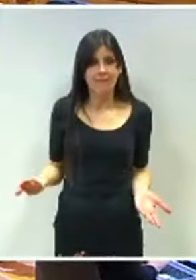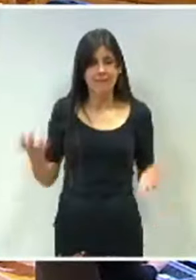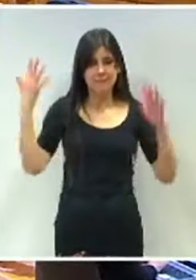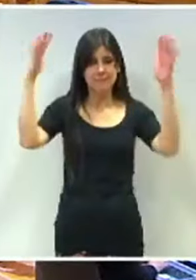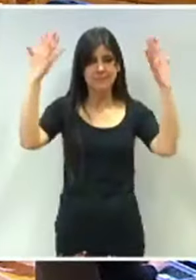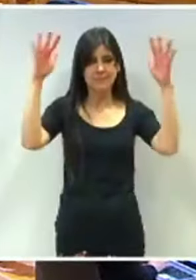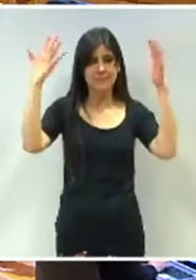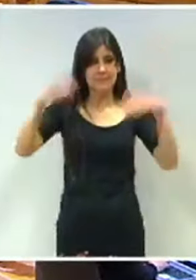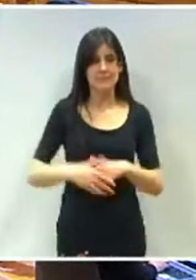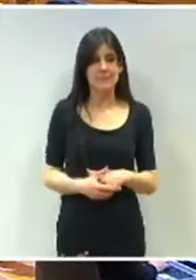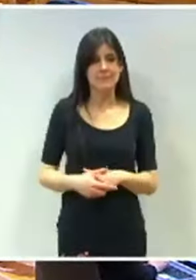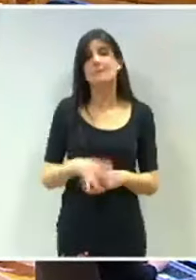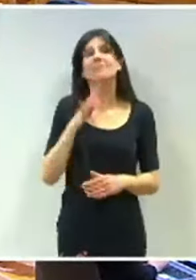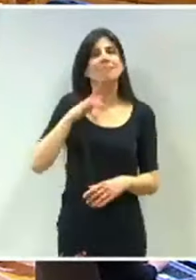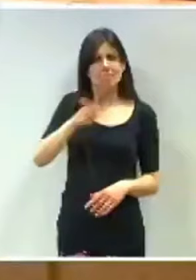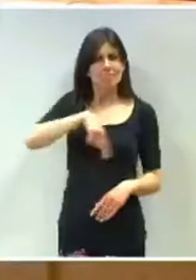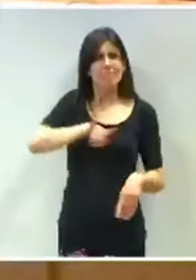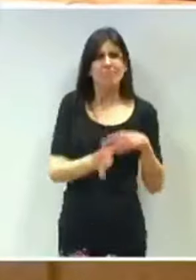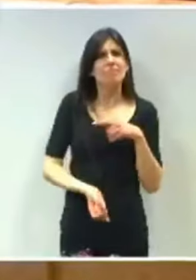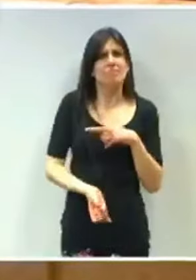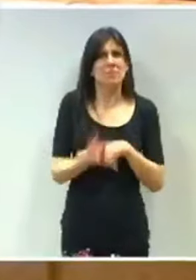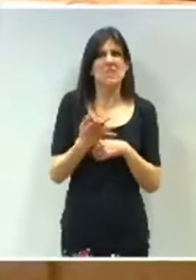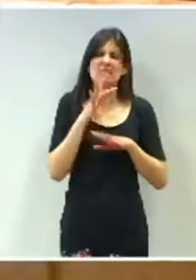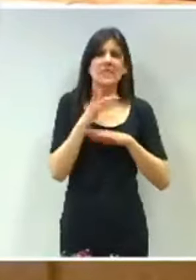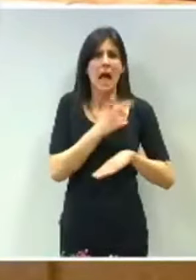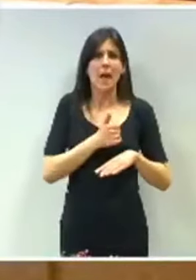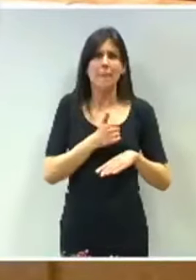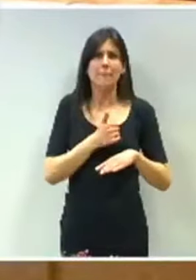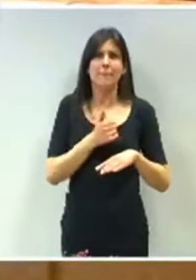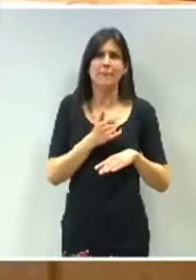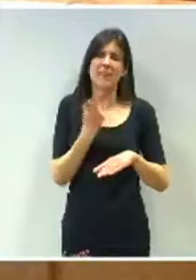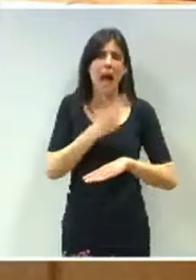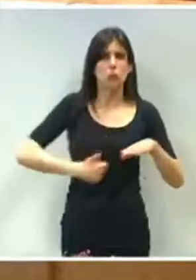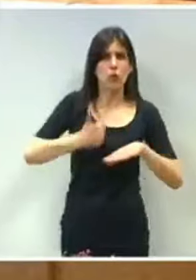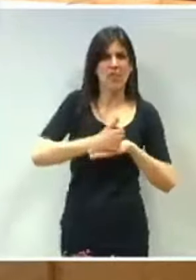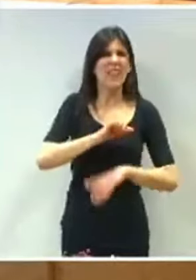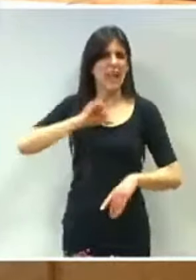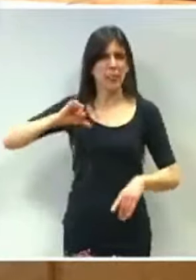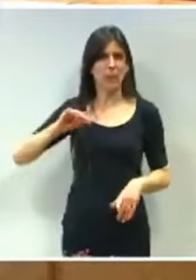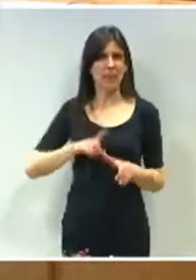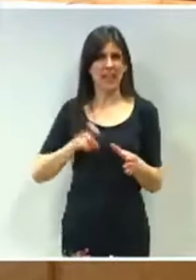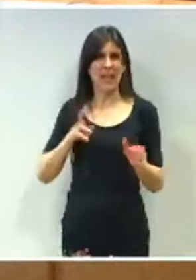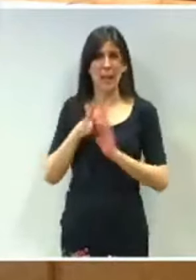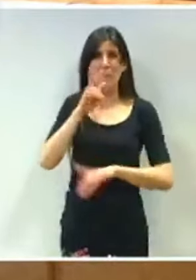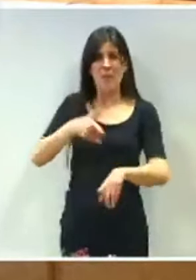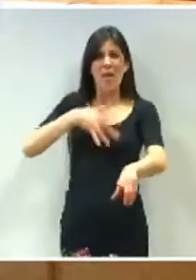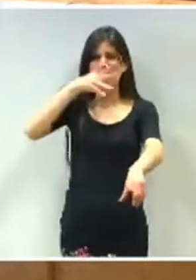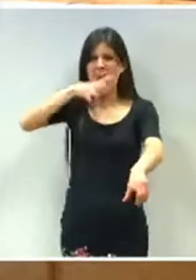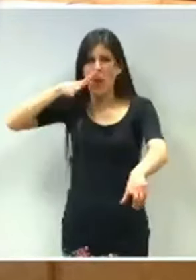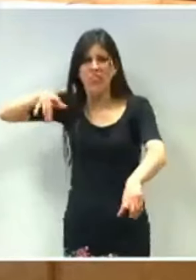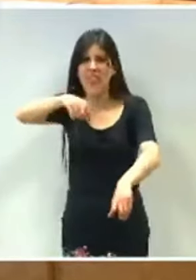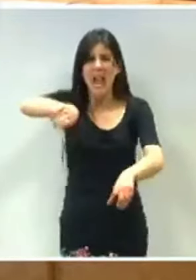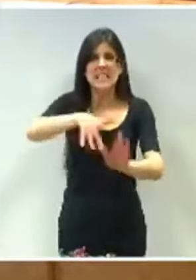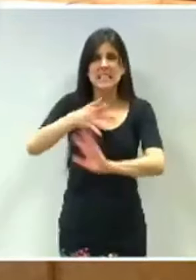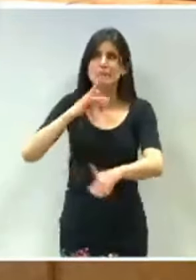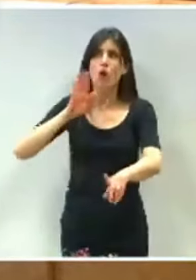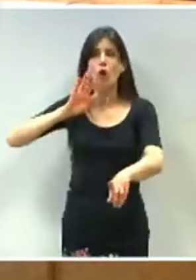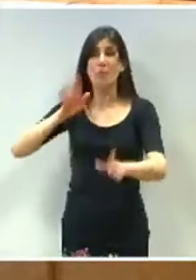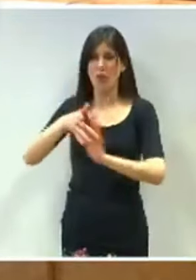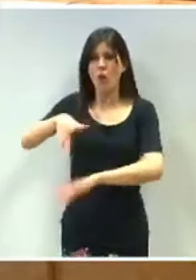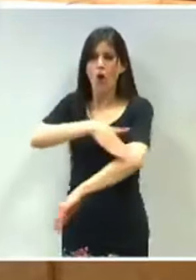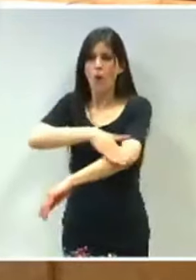decir nosotros creamos una autoridad independiente Para apoyar a los denunciantes de corrupción ustedes donde gobiernan con el